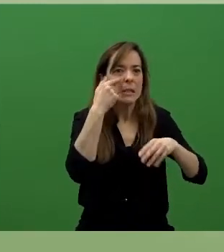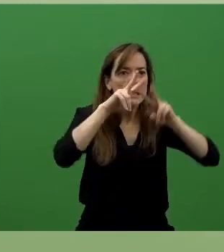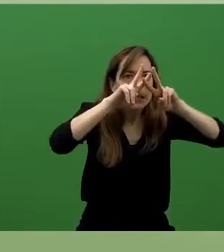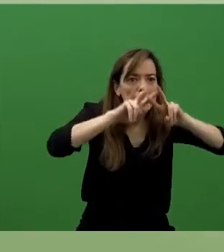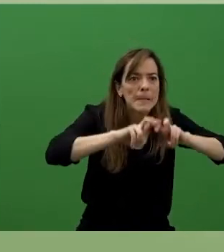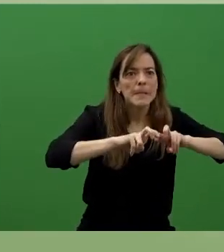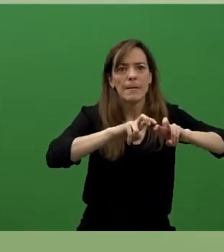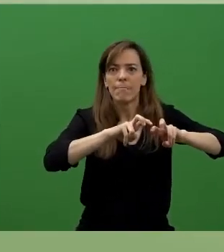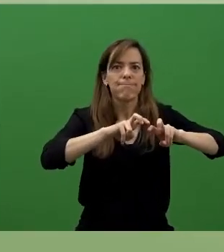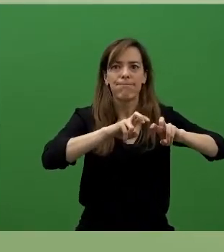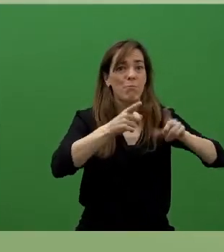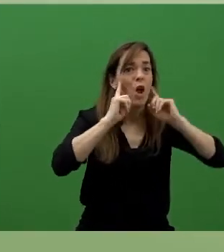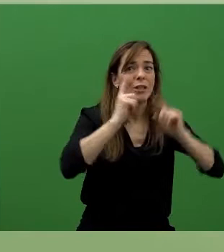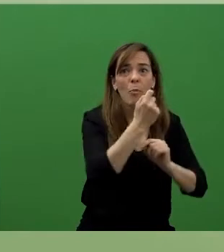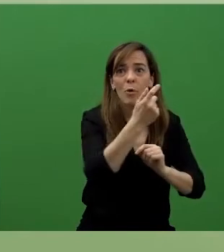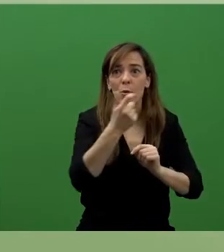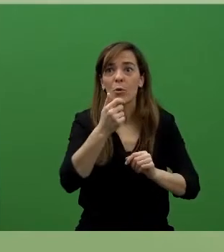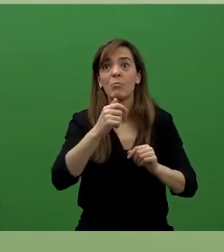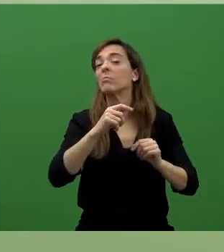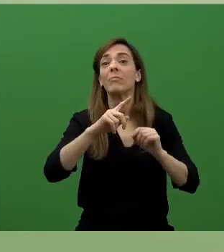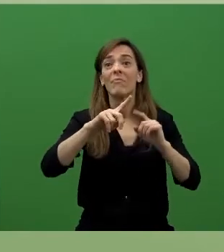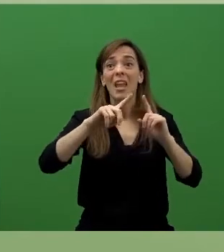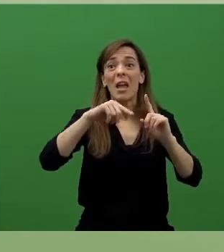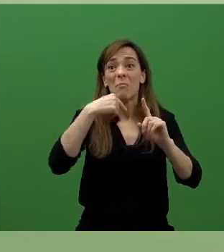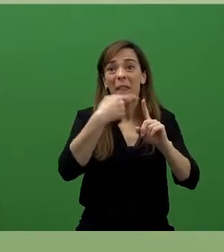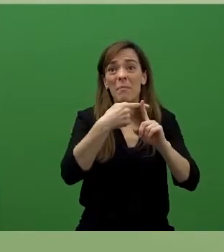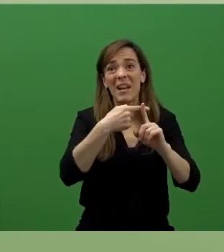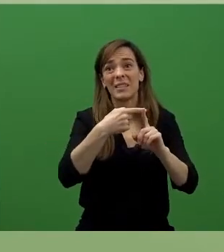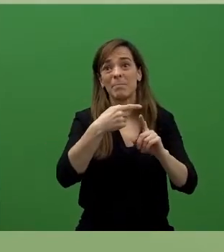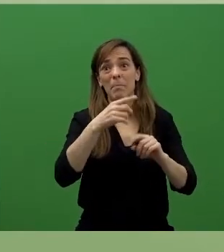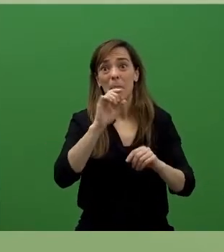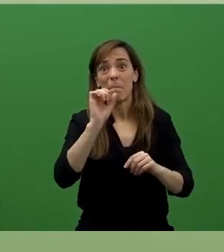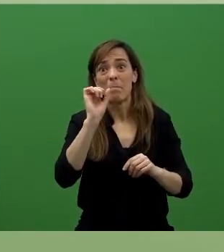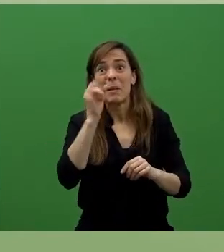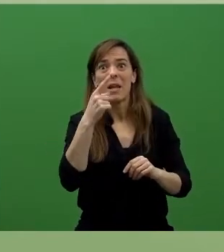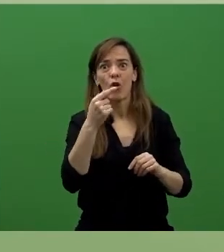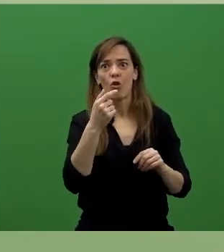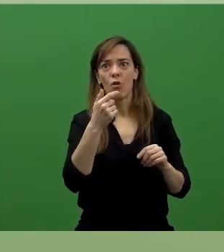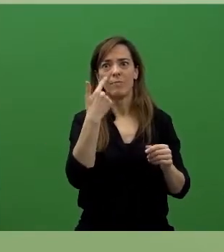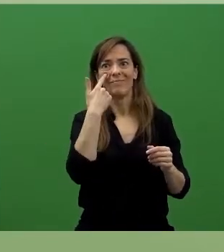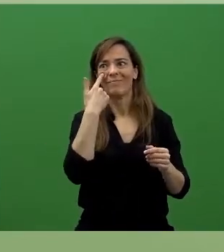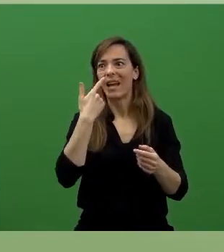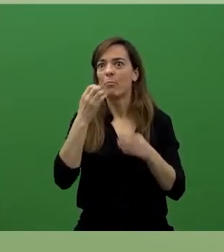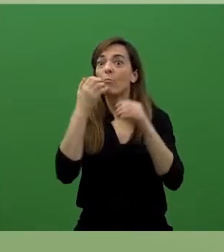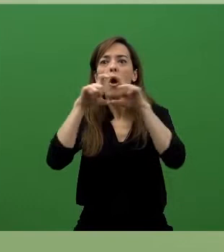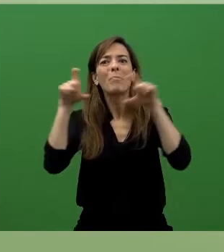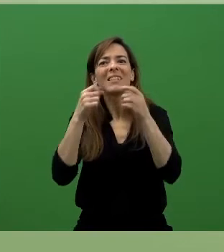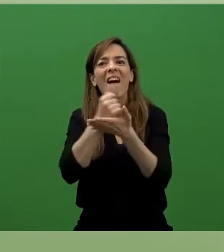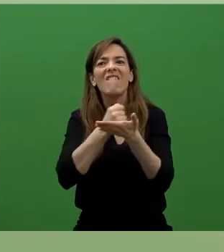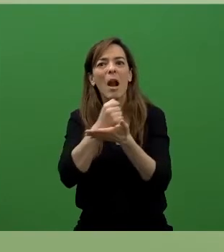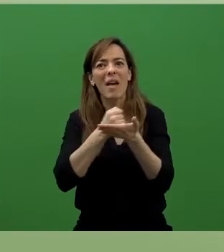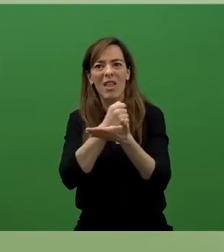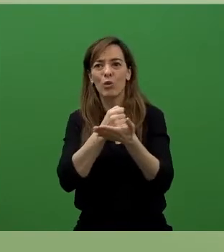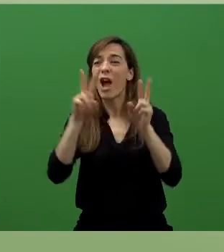nivel de terapias, como hay pocos individuos de cada enfermedad afectados, primero, es poco atractivo para la industria farmacéutica desarrollar